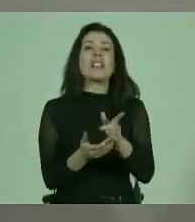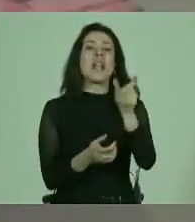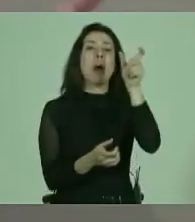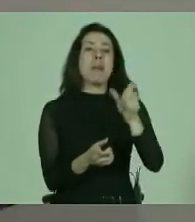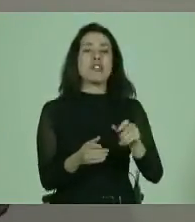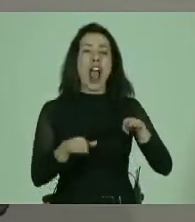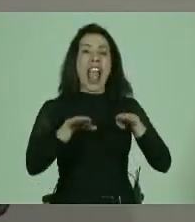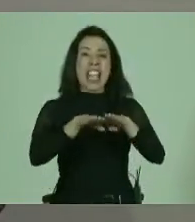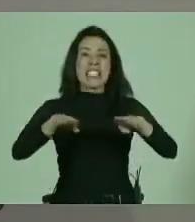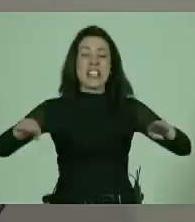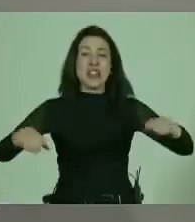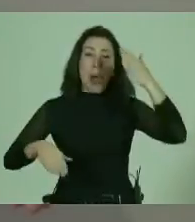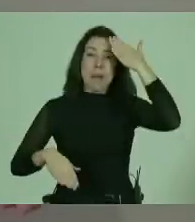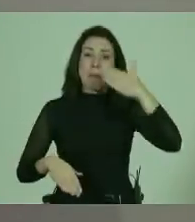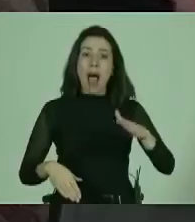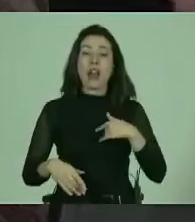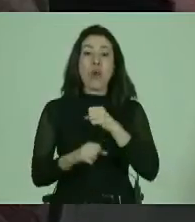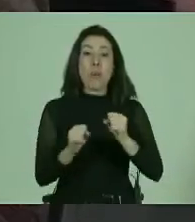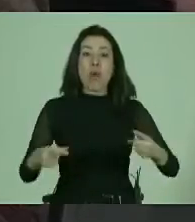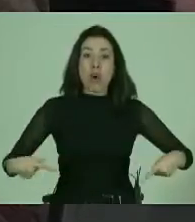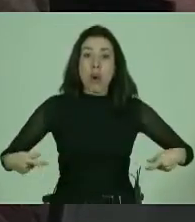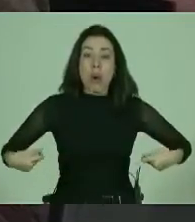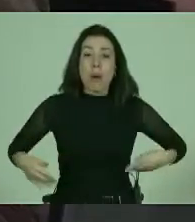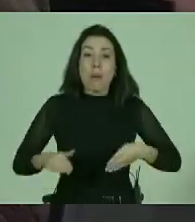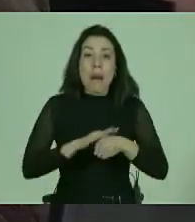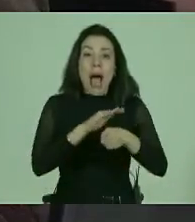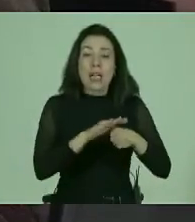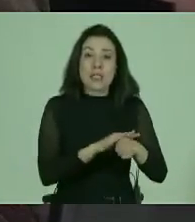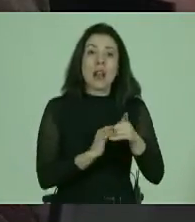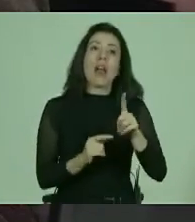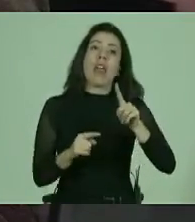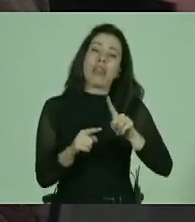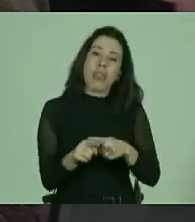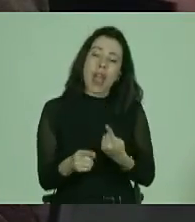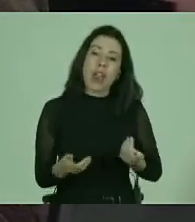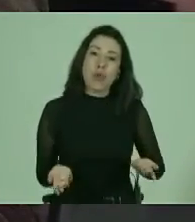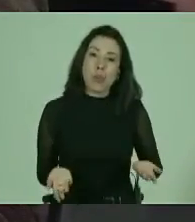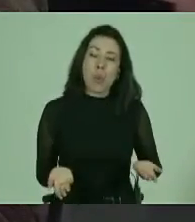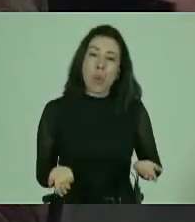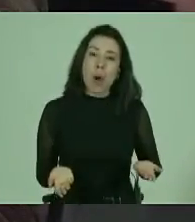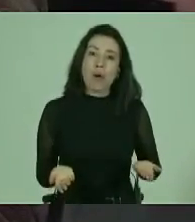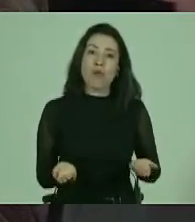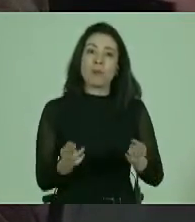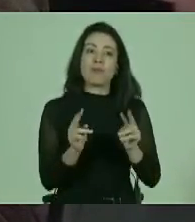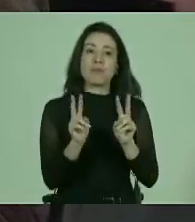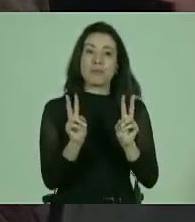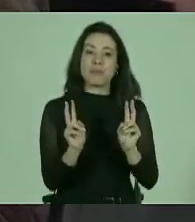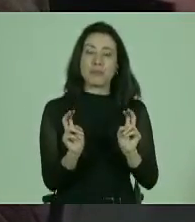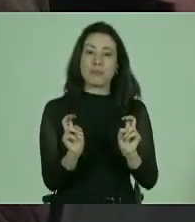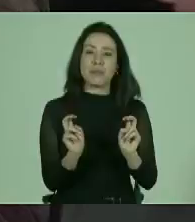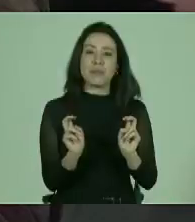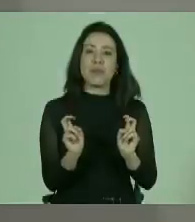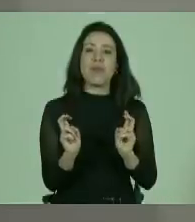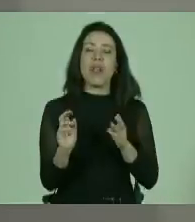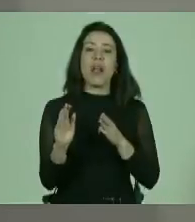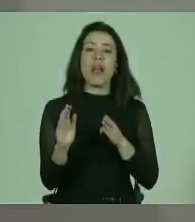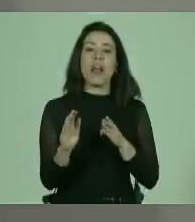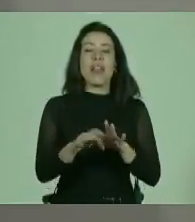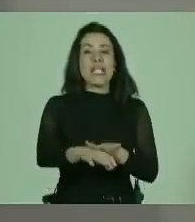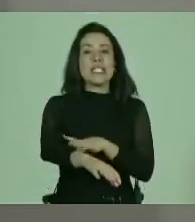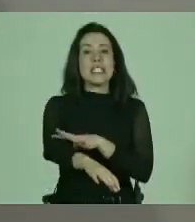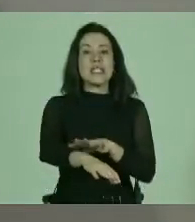mala manera no te deja pasar por los pasillos por eso también otra vez de nuevo el asunto de la sensibilización